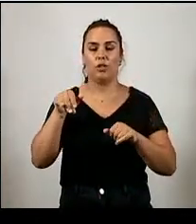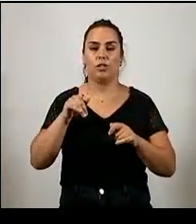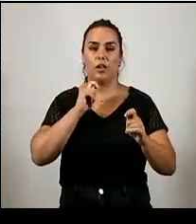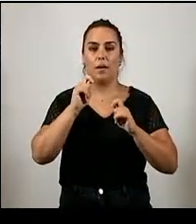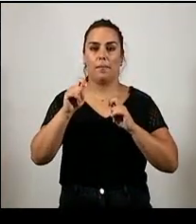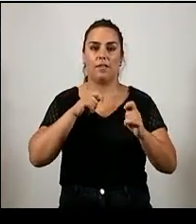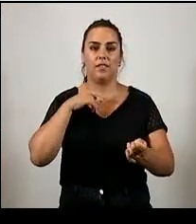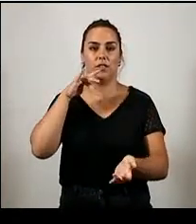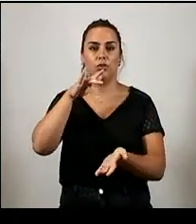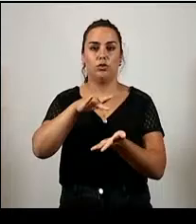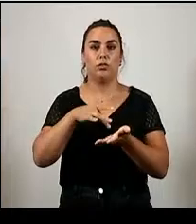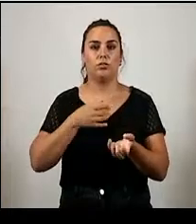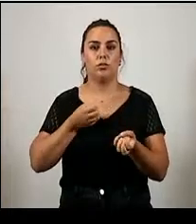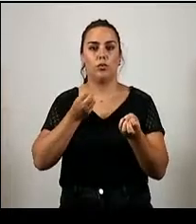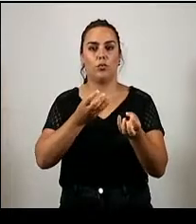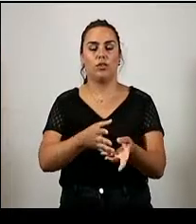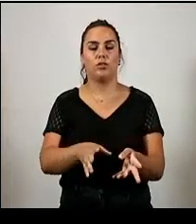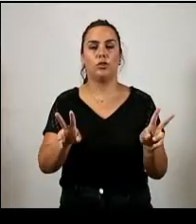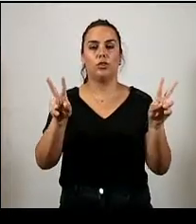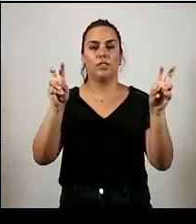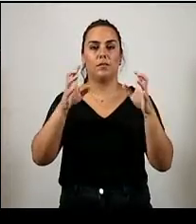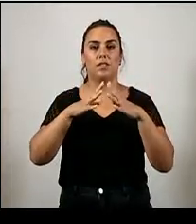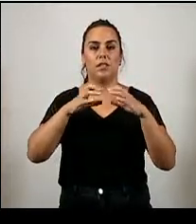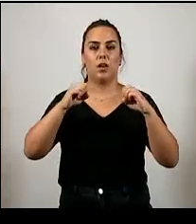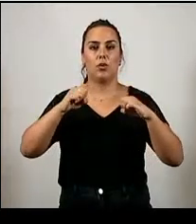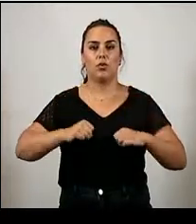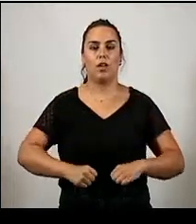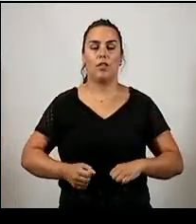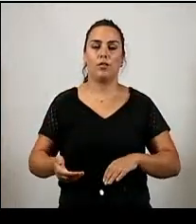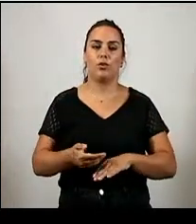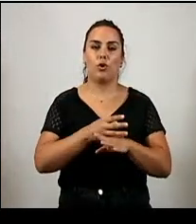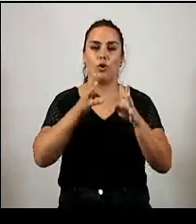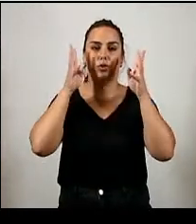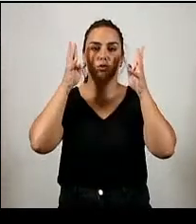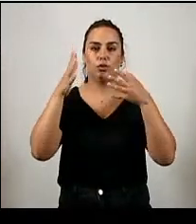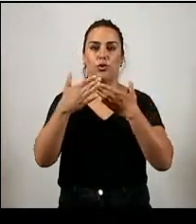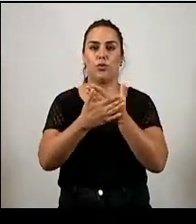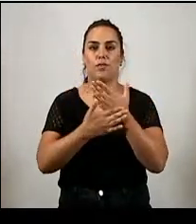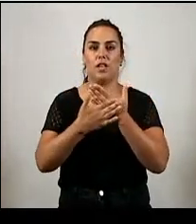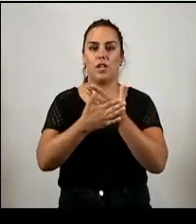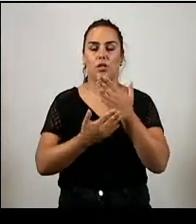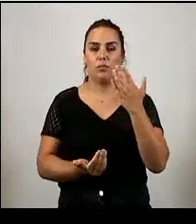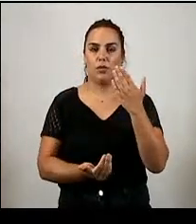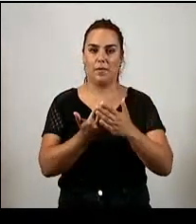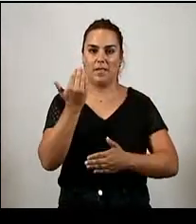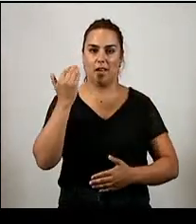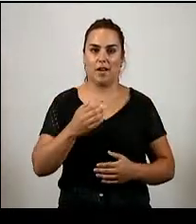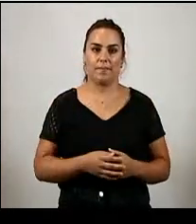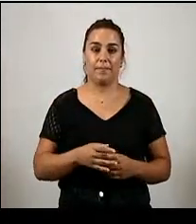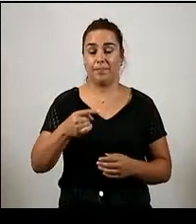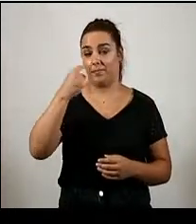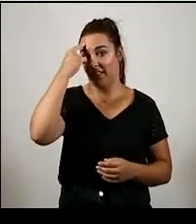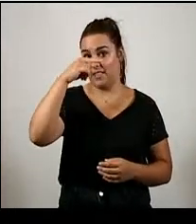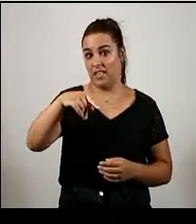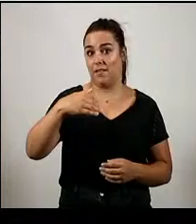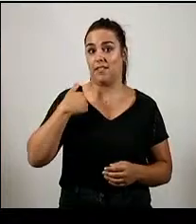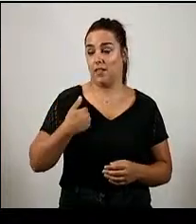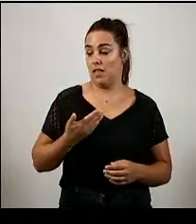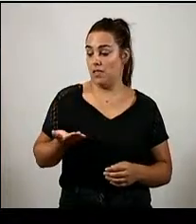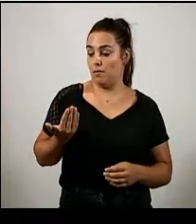la que les informaré sobre los asuntos aprobados en el Consejo de Gobierno de esta mañana. Como saben, hace pocos